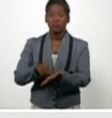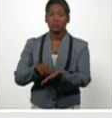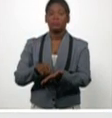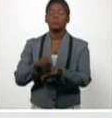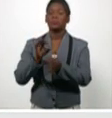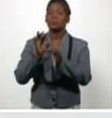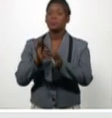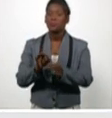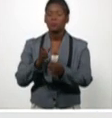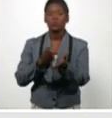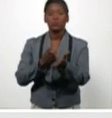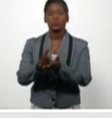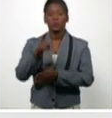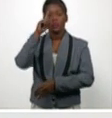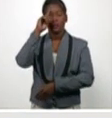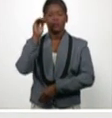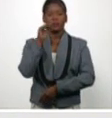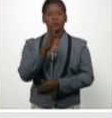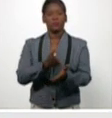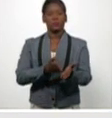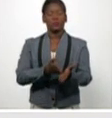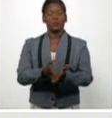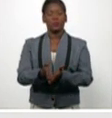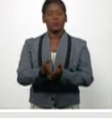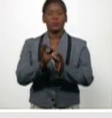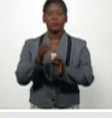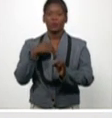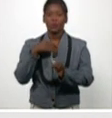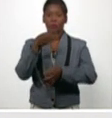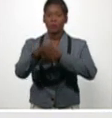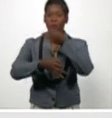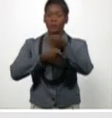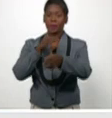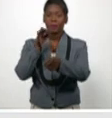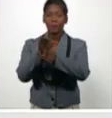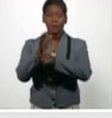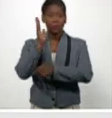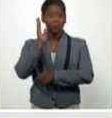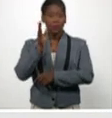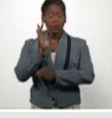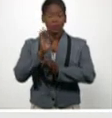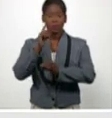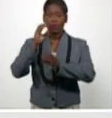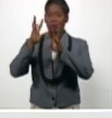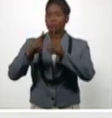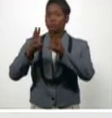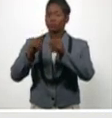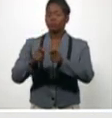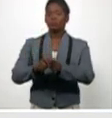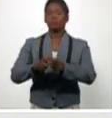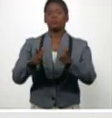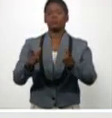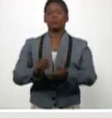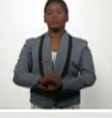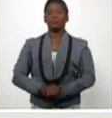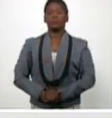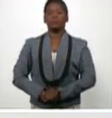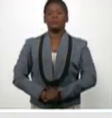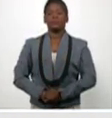mantiene ingresado, como yo dije al inicio, una cifra elevada de casos activos,